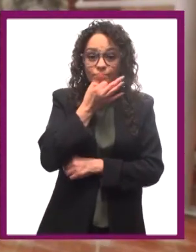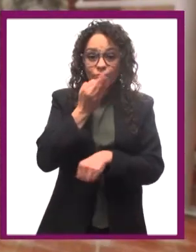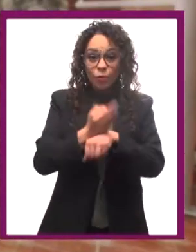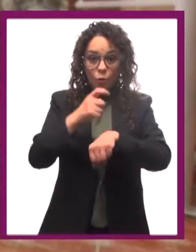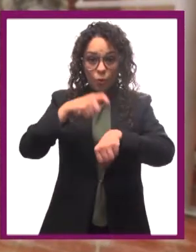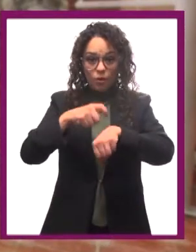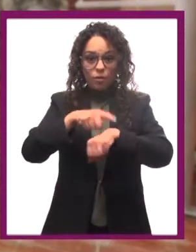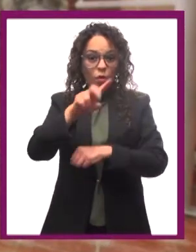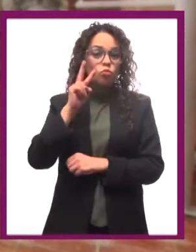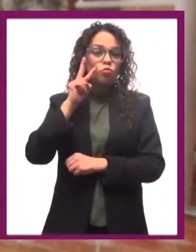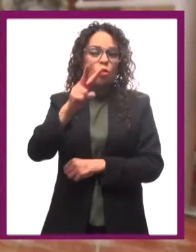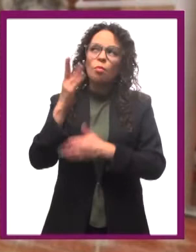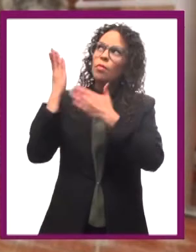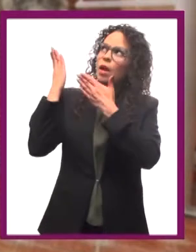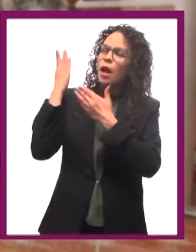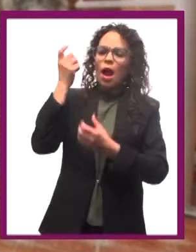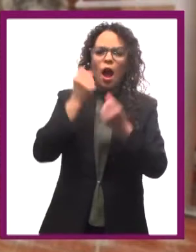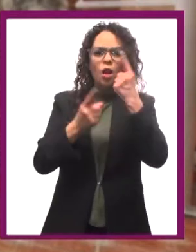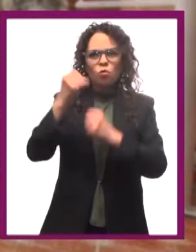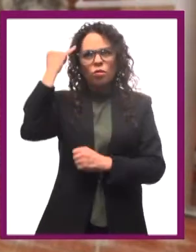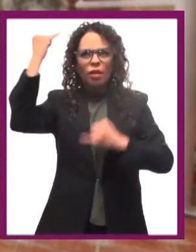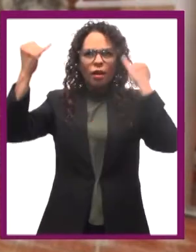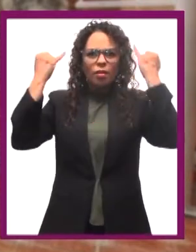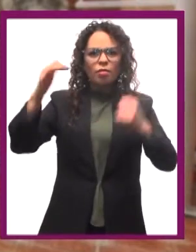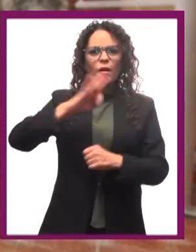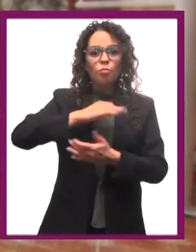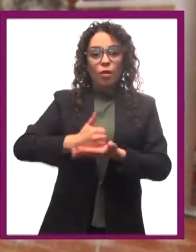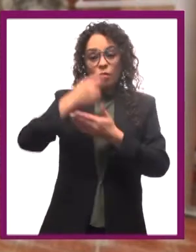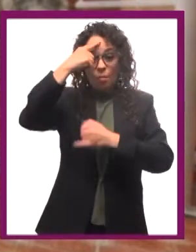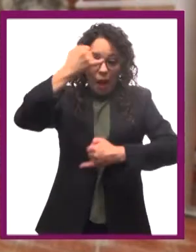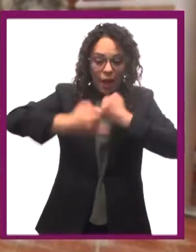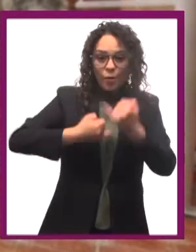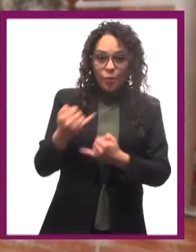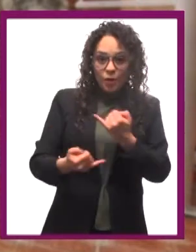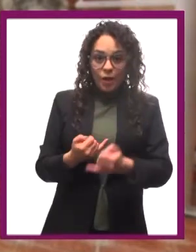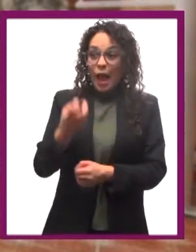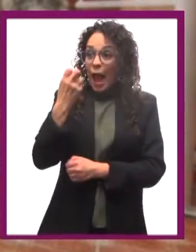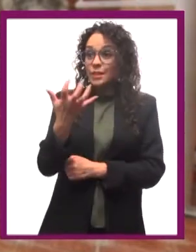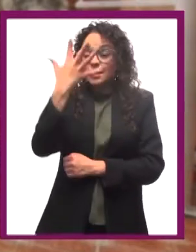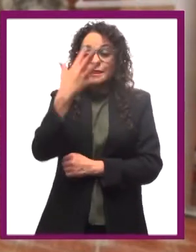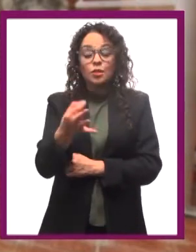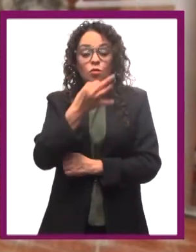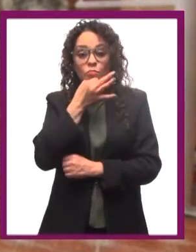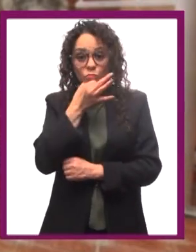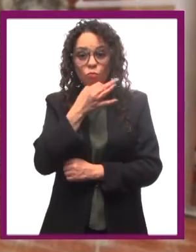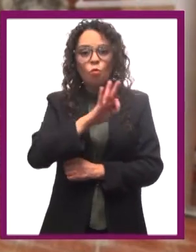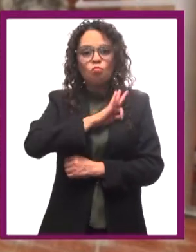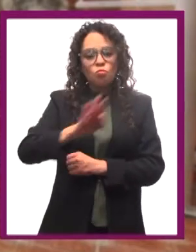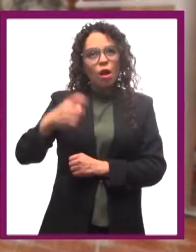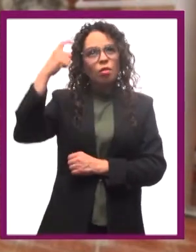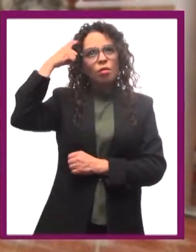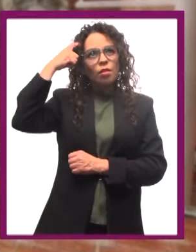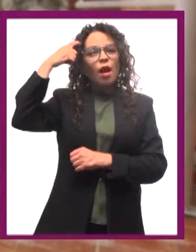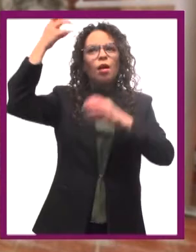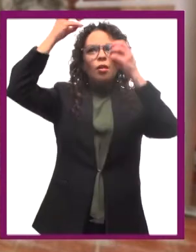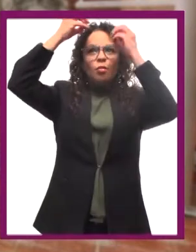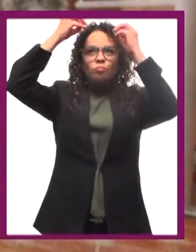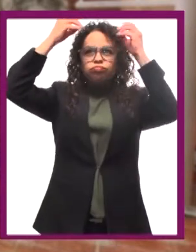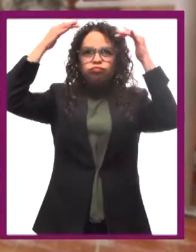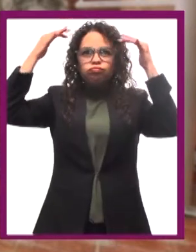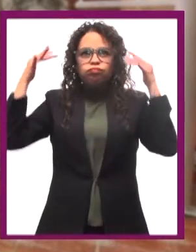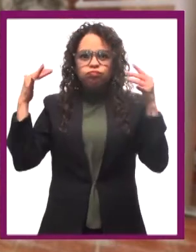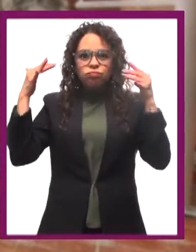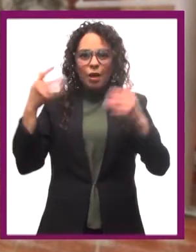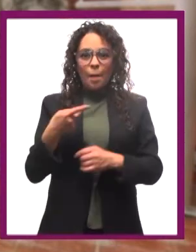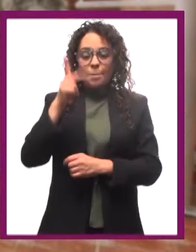5 minutos, en la pantalla irán apareciendo algunas ideas que nos puedan ayudar a imaginar nuestro juego. En esos 5 minutos tal vez se nos ocurra nuestra